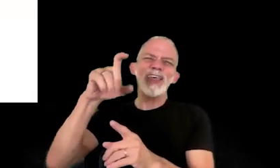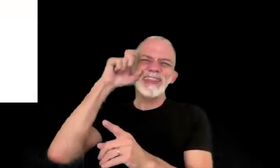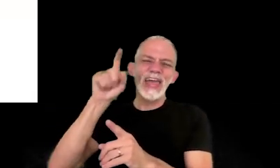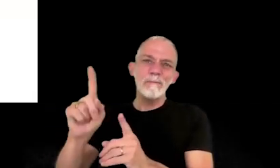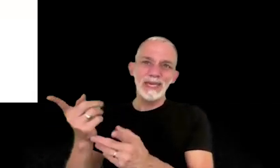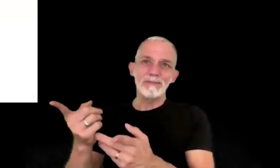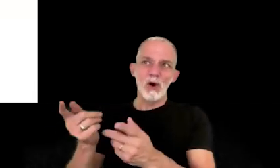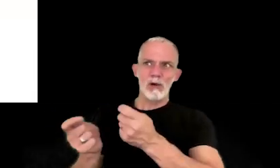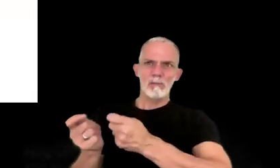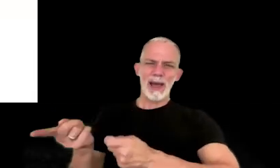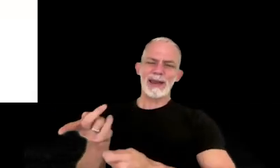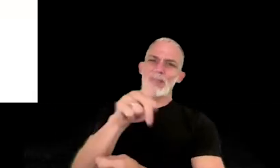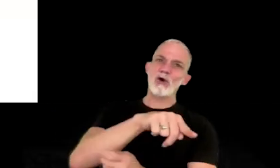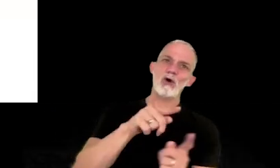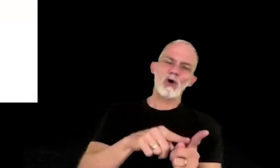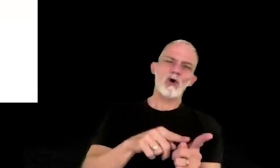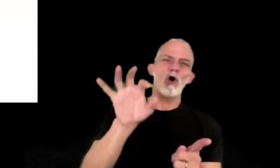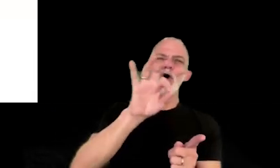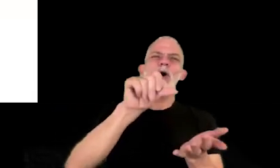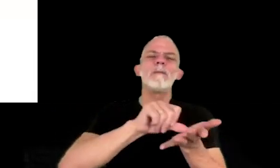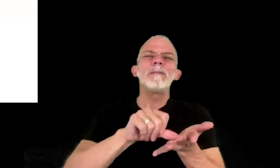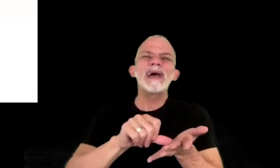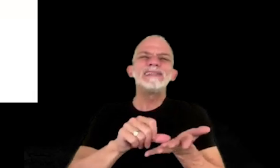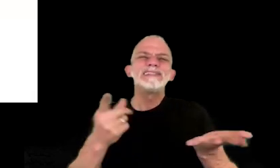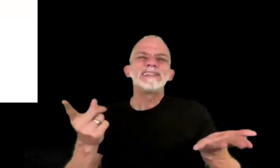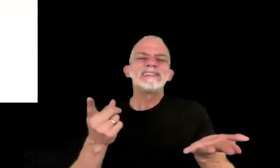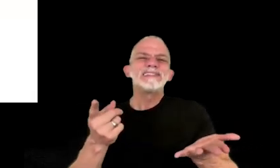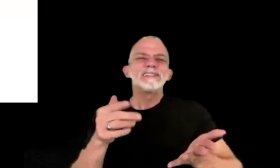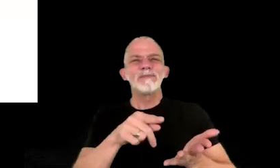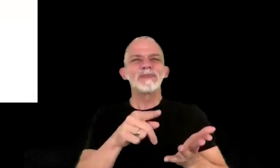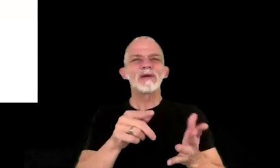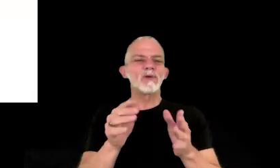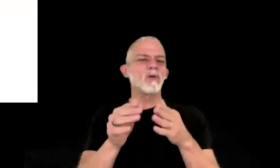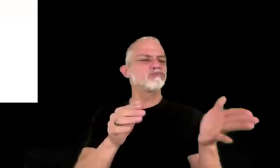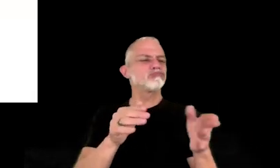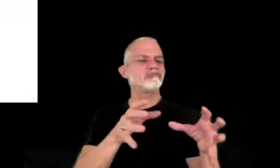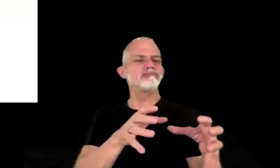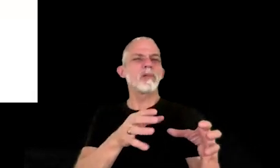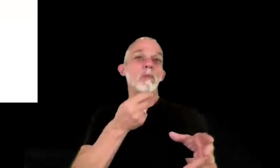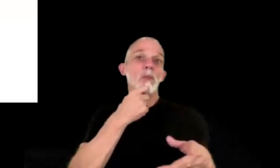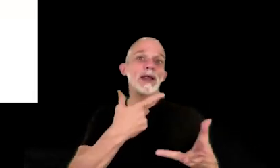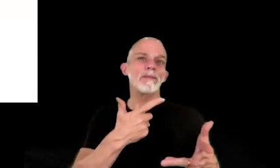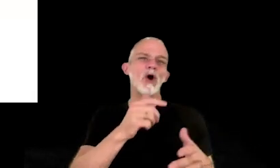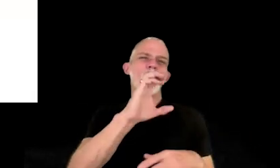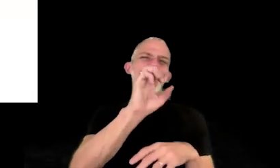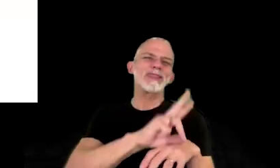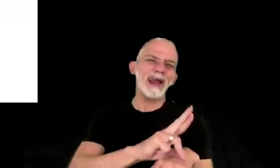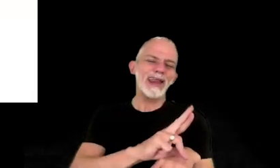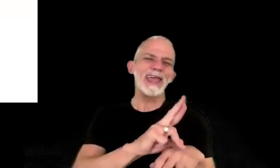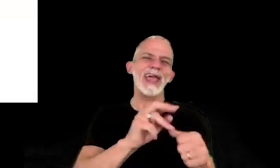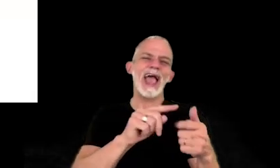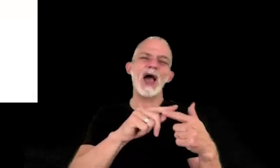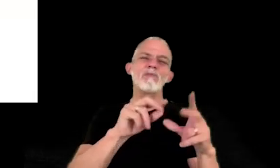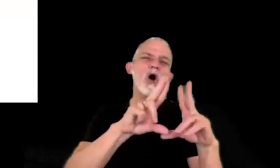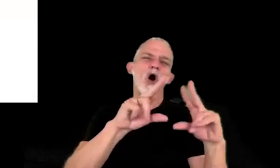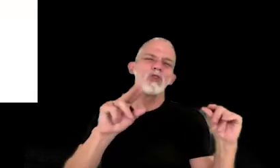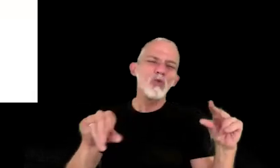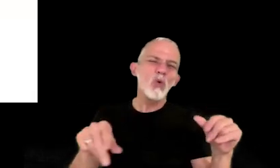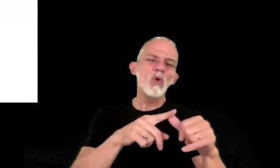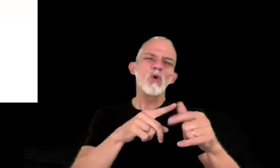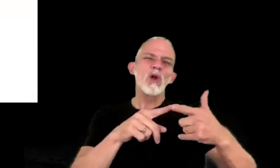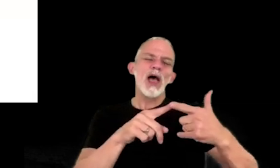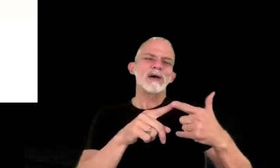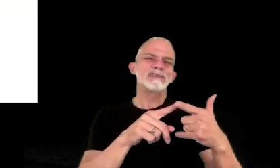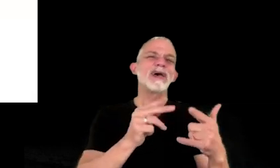si lo tendrían que hacer países de los denominados ecológicos o verdes, como puede ser Costa Rica, Honduras, Ecuador,